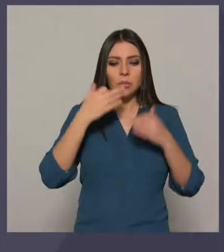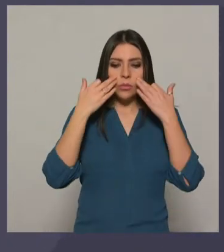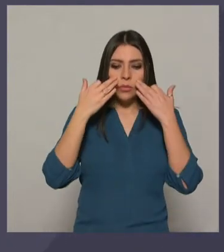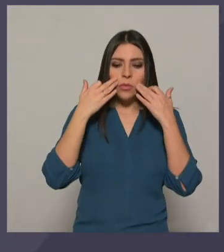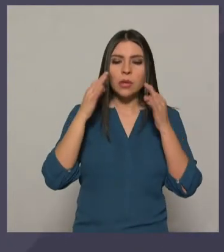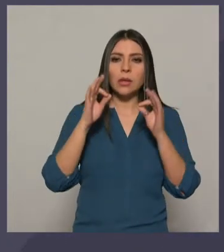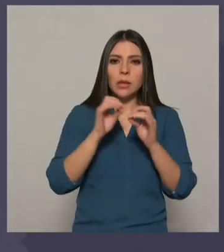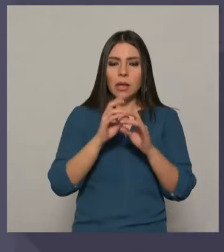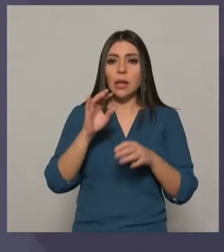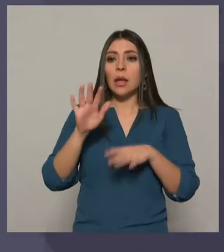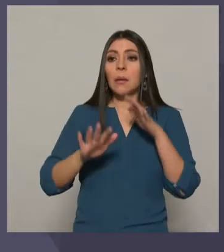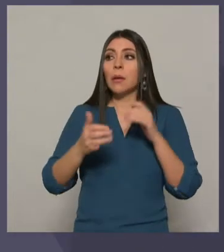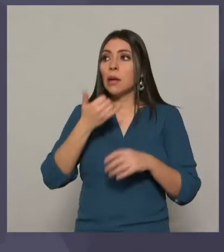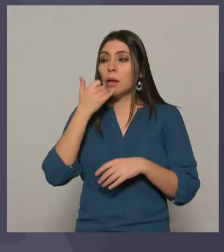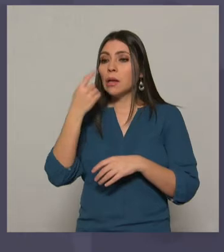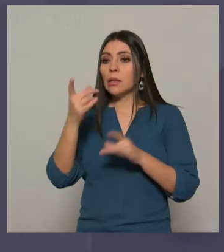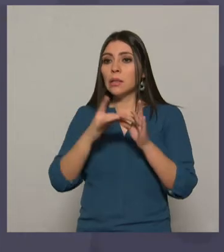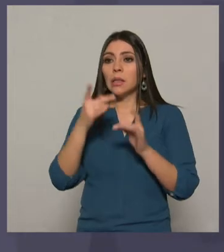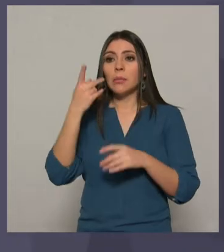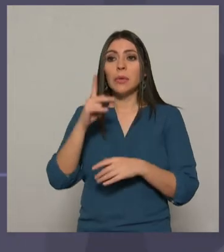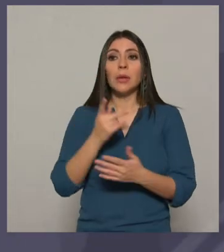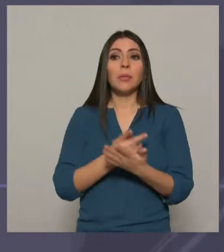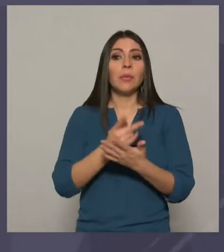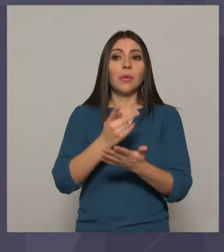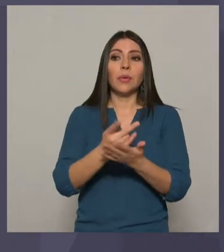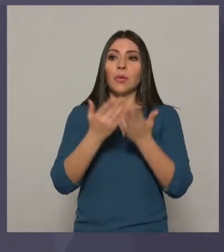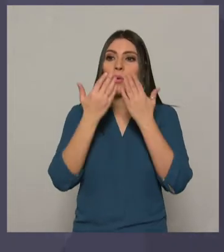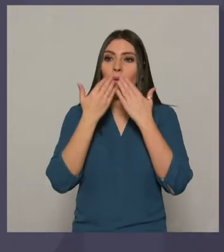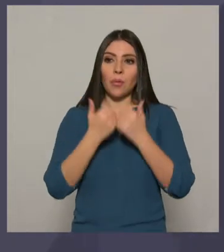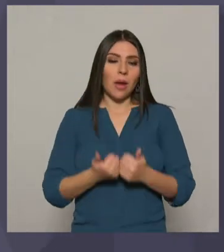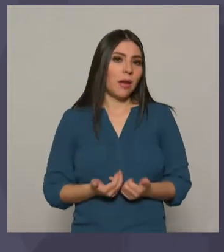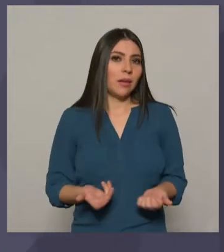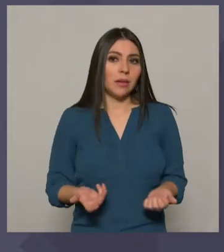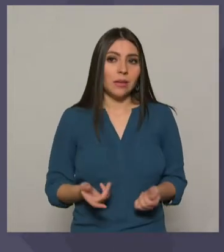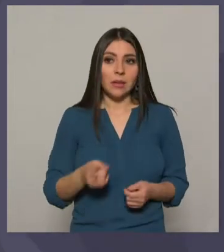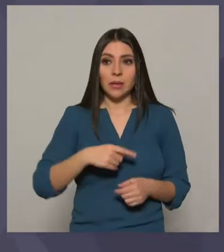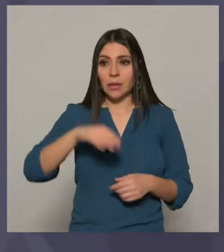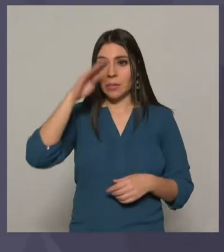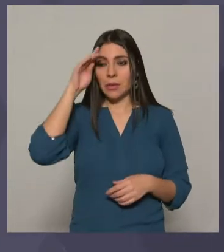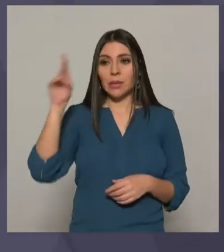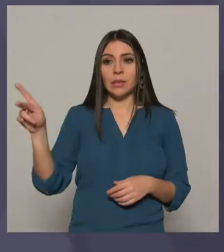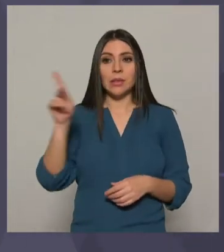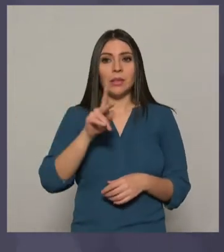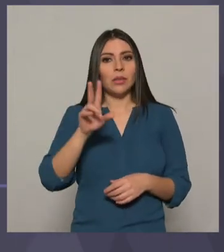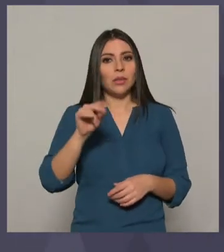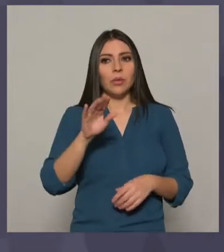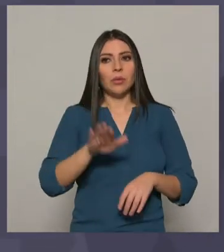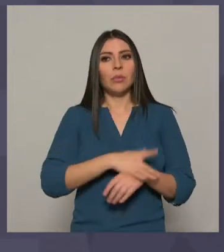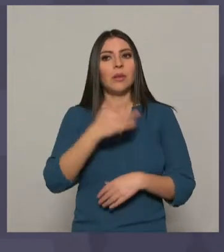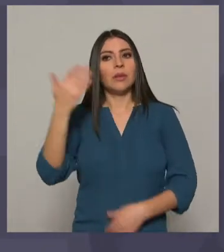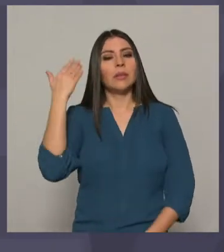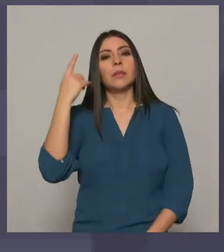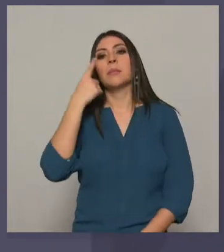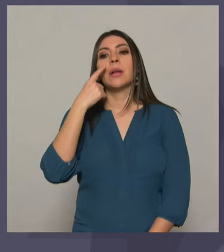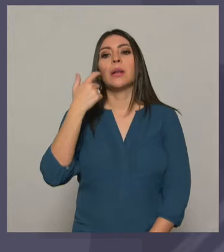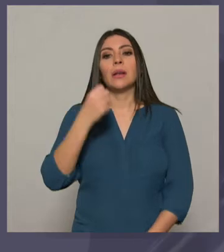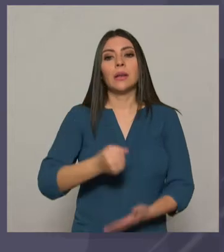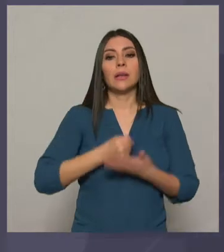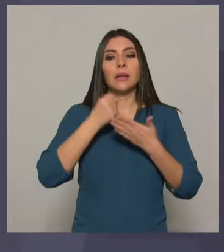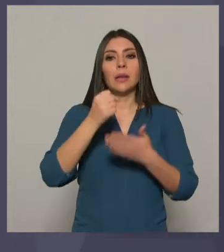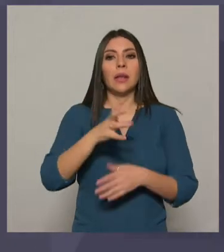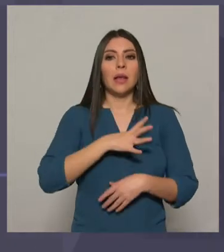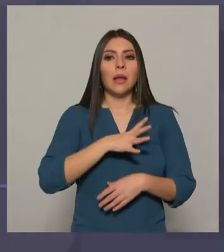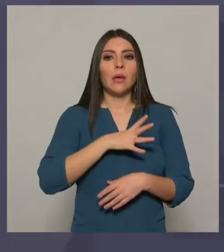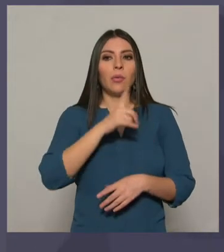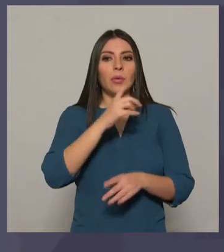hay que señalarlos. Sin embargo, no hay premio. Tampoco utilicemos términos que no coinciden, porque acabamos de ver que la asignación de recursos responde a una